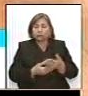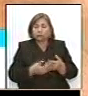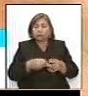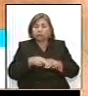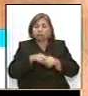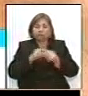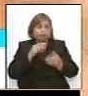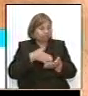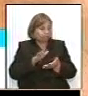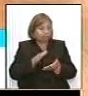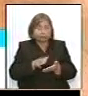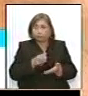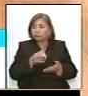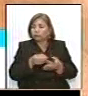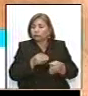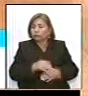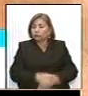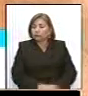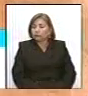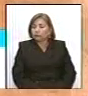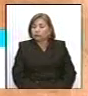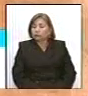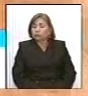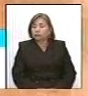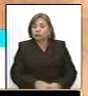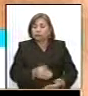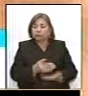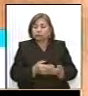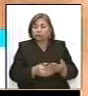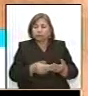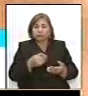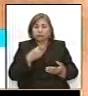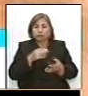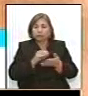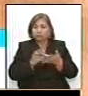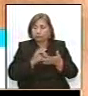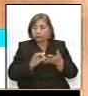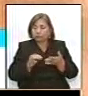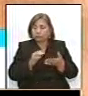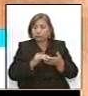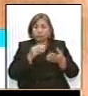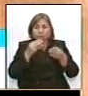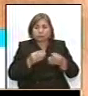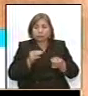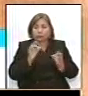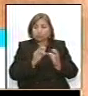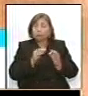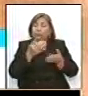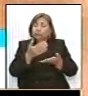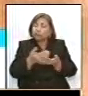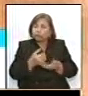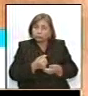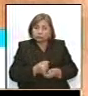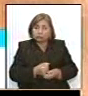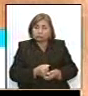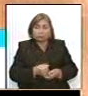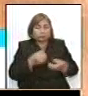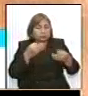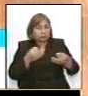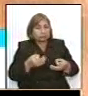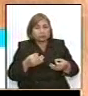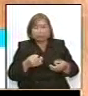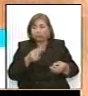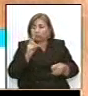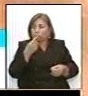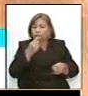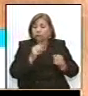asesor responsable. Sin embargo, ante la comisión en la audiencia declaró, y cito textualmente, si se tomó la decisión el primer